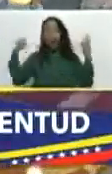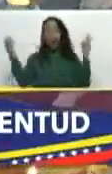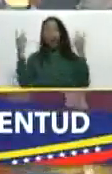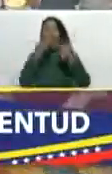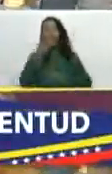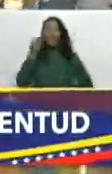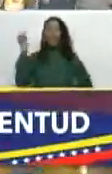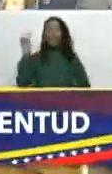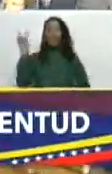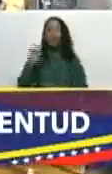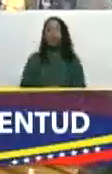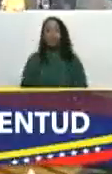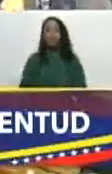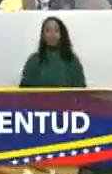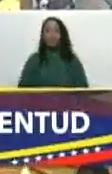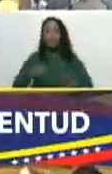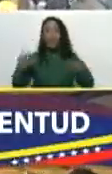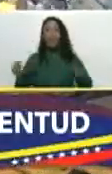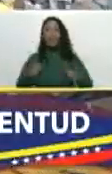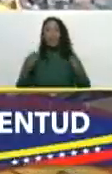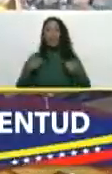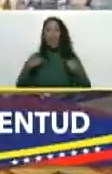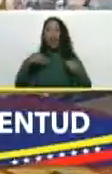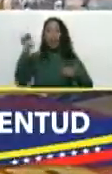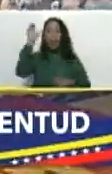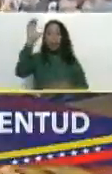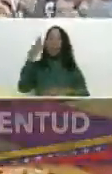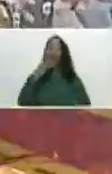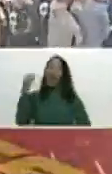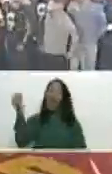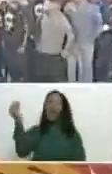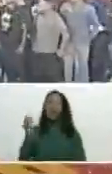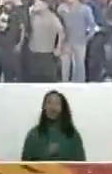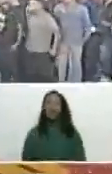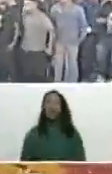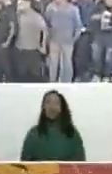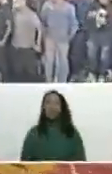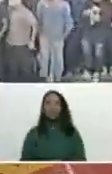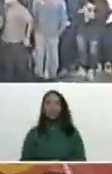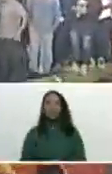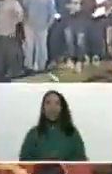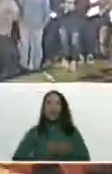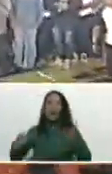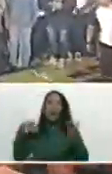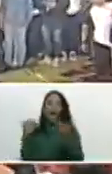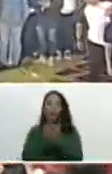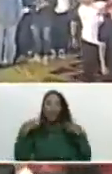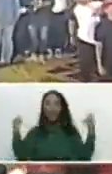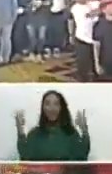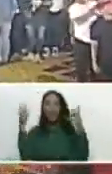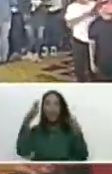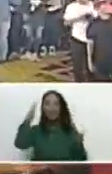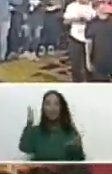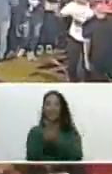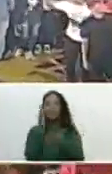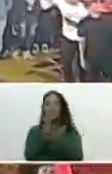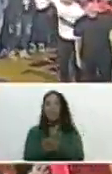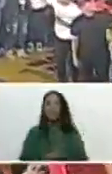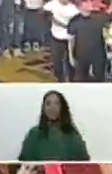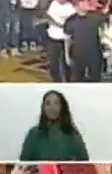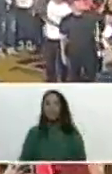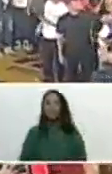Venezuela! ¡Que viva la patria joven! ¡Hasta la victoria siempre!